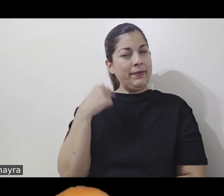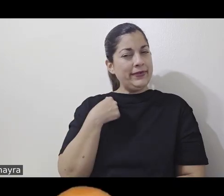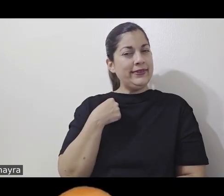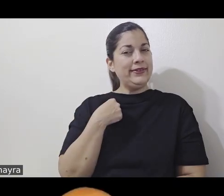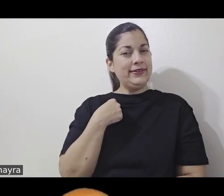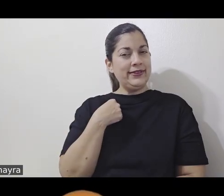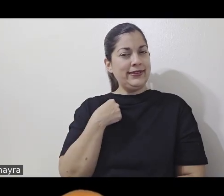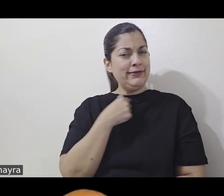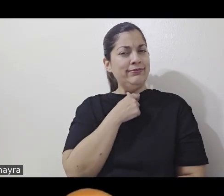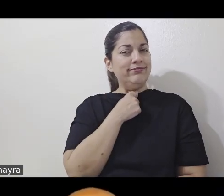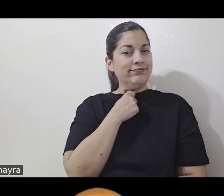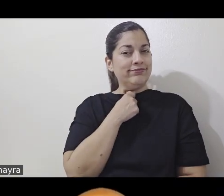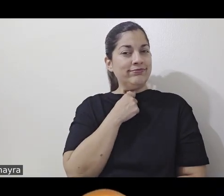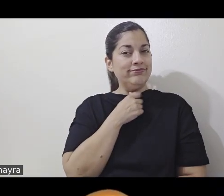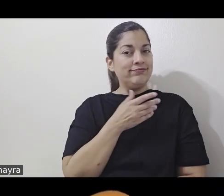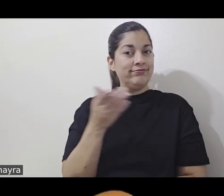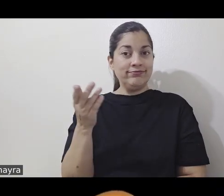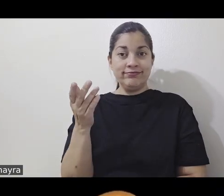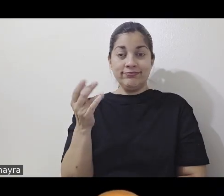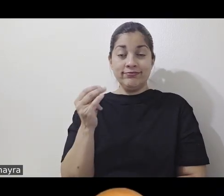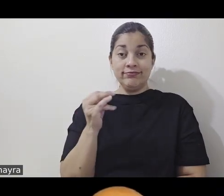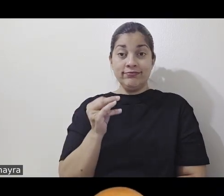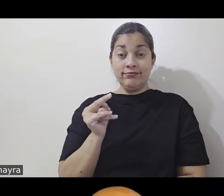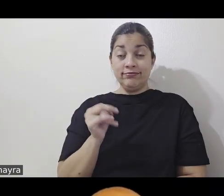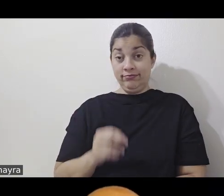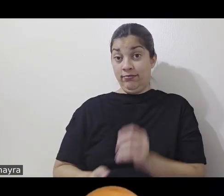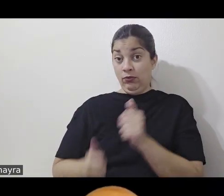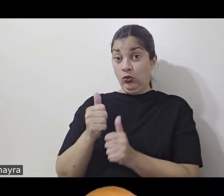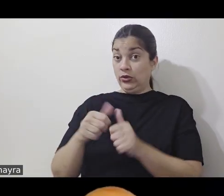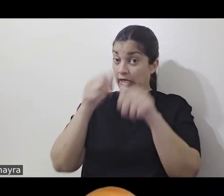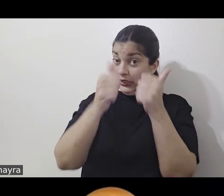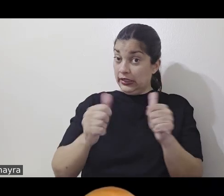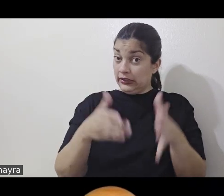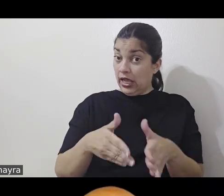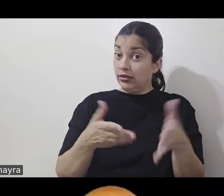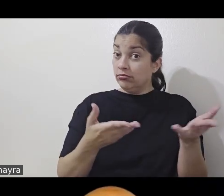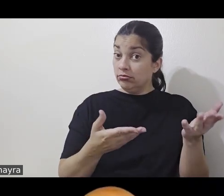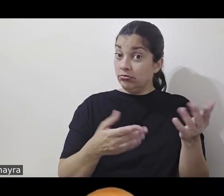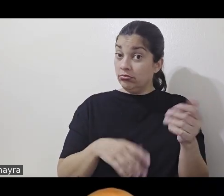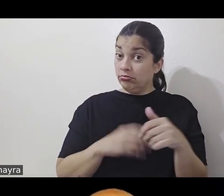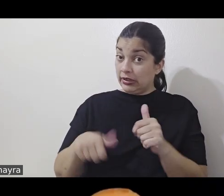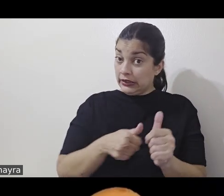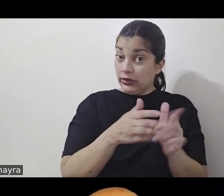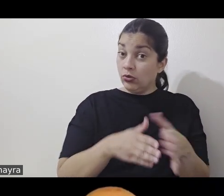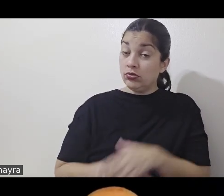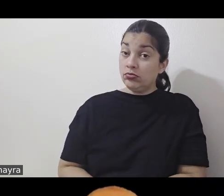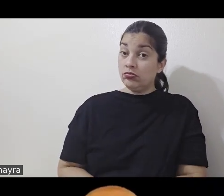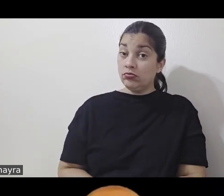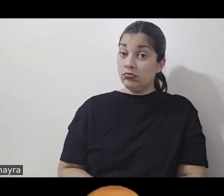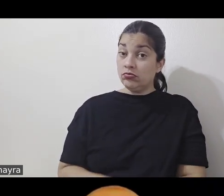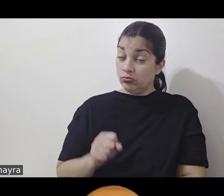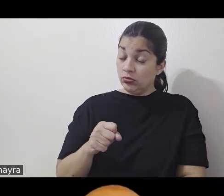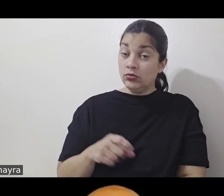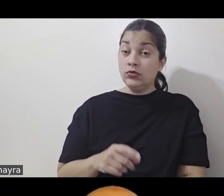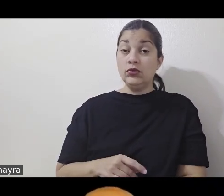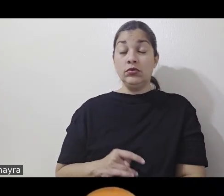parece, verdad, curioso es que muchos eran artistas, los perseguidos. Y los artistas estaban en